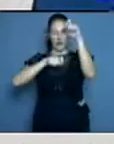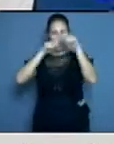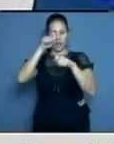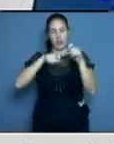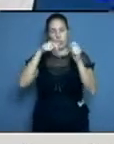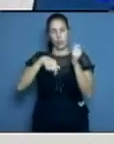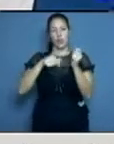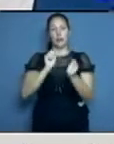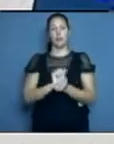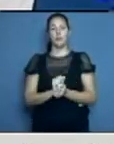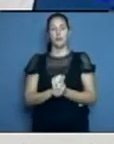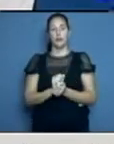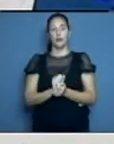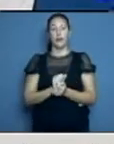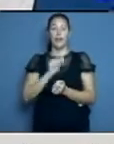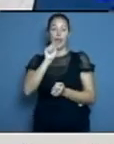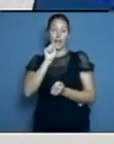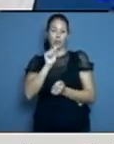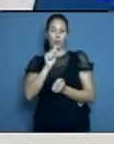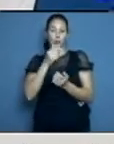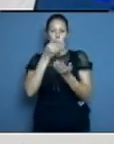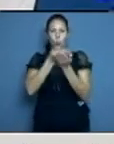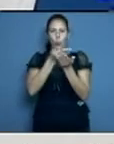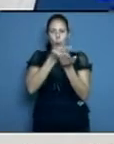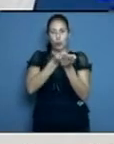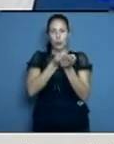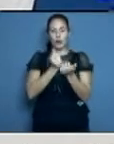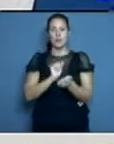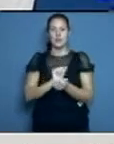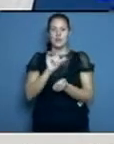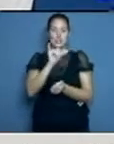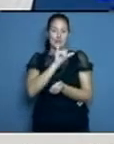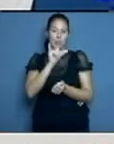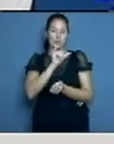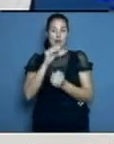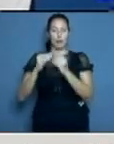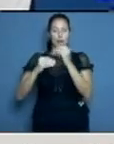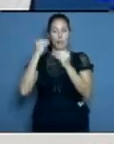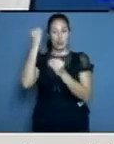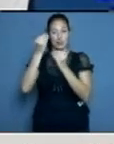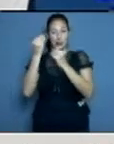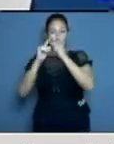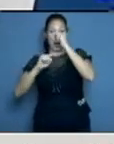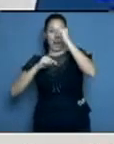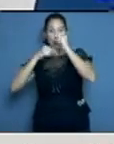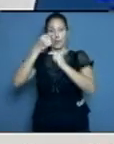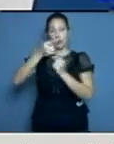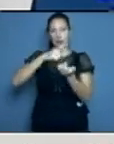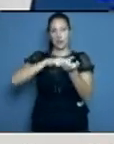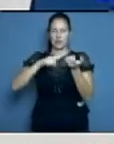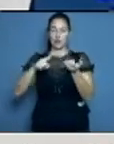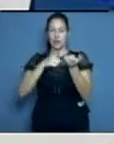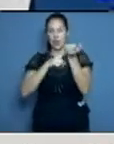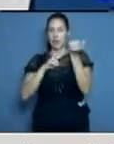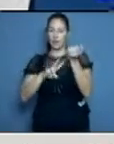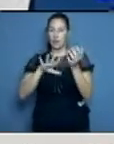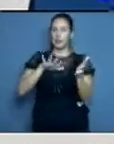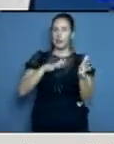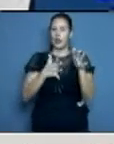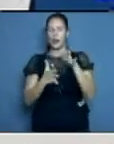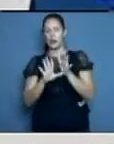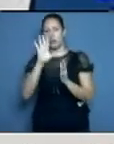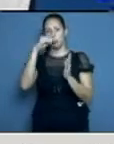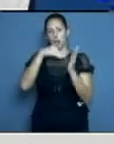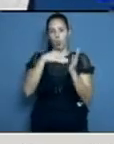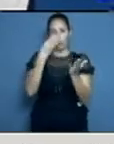a hacer por biosensores. Que con esto pensamos que ya en la próxima semana nuestra provincia esté en alrededor de las 5